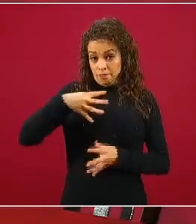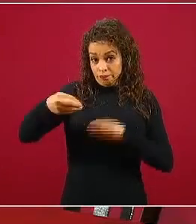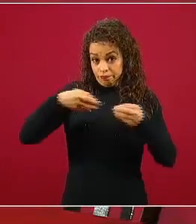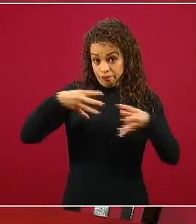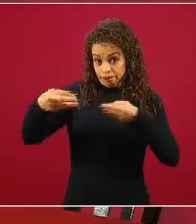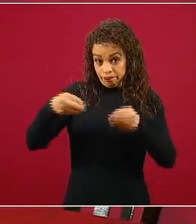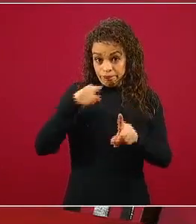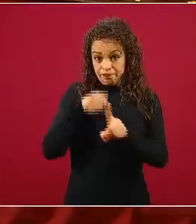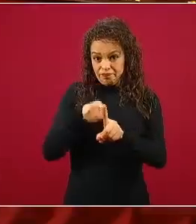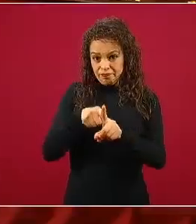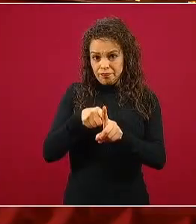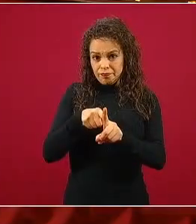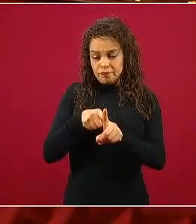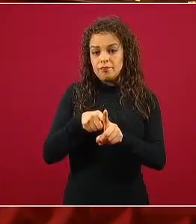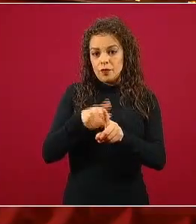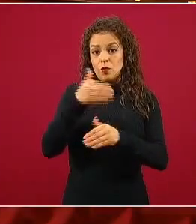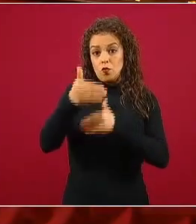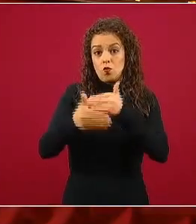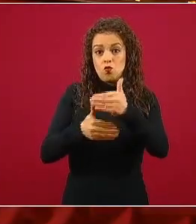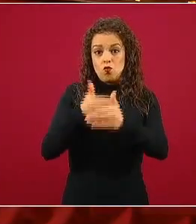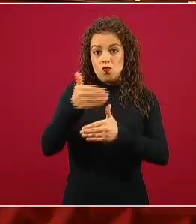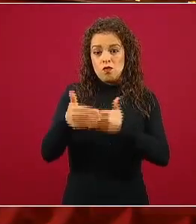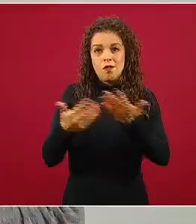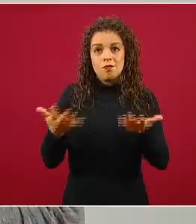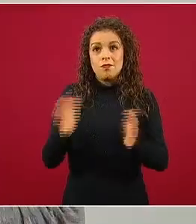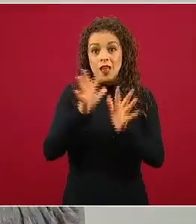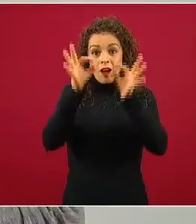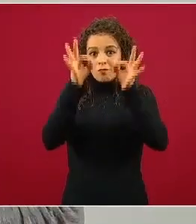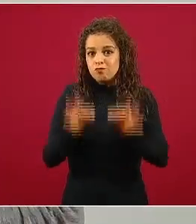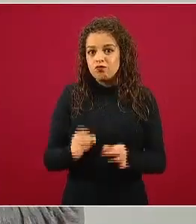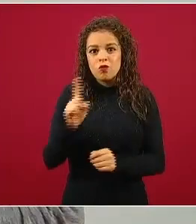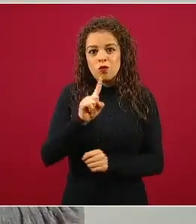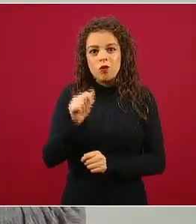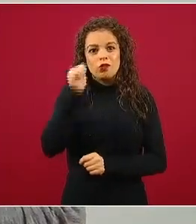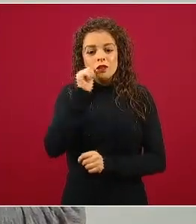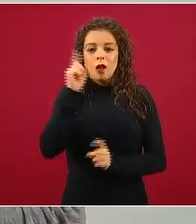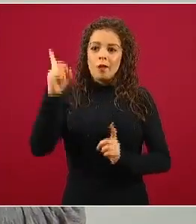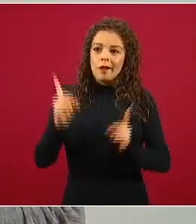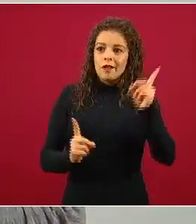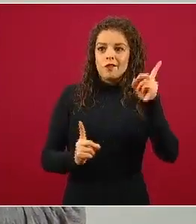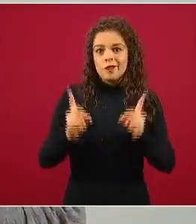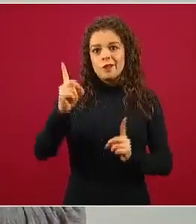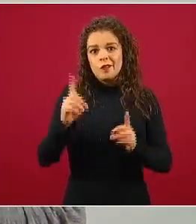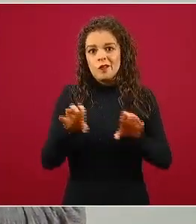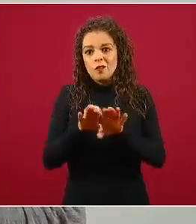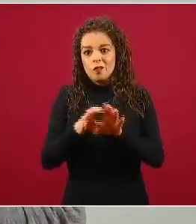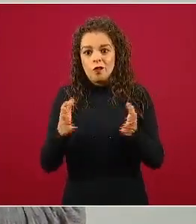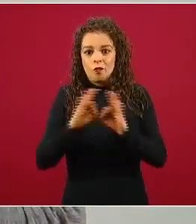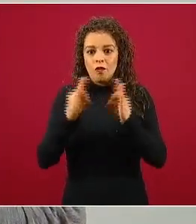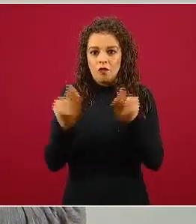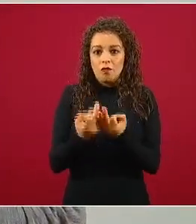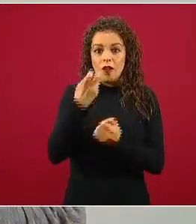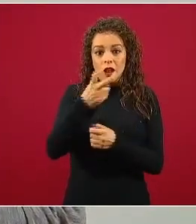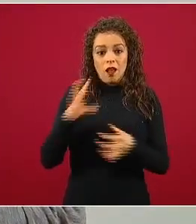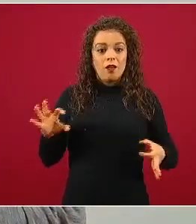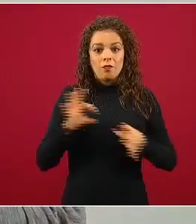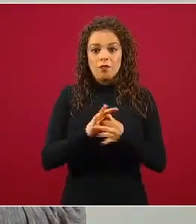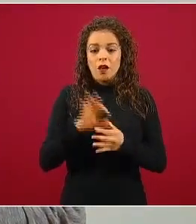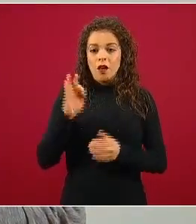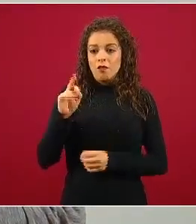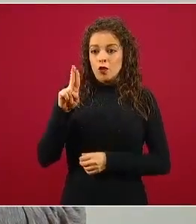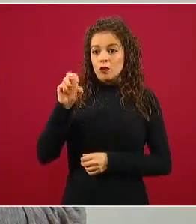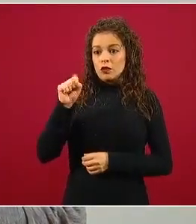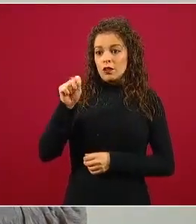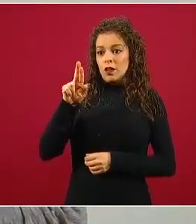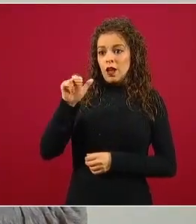también tienen una evolución impredecible. Entonces, finalmente se conjuga también con un poco de frustración, pero hay que aceptar